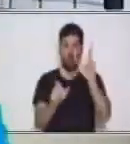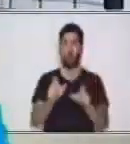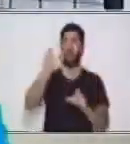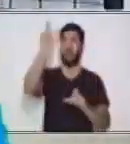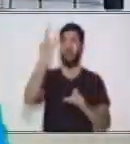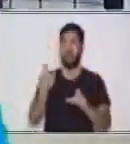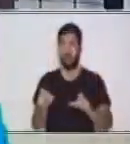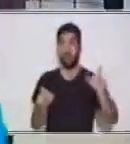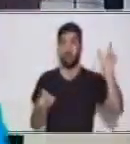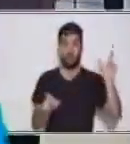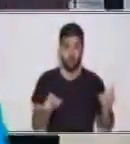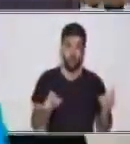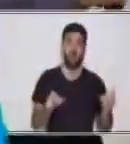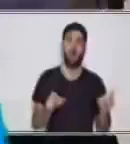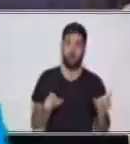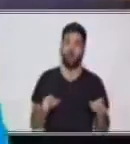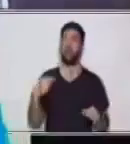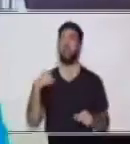comparamos?